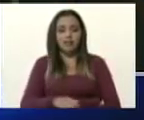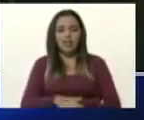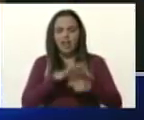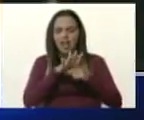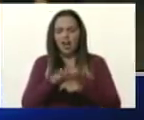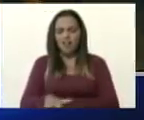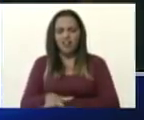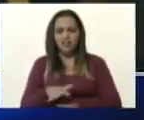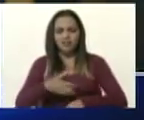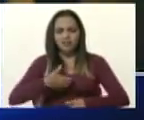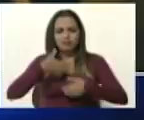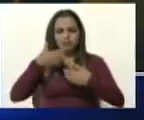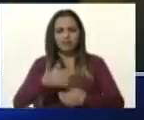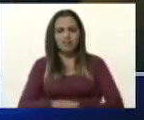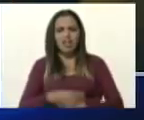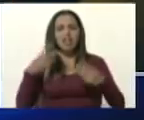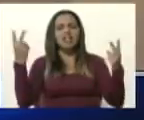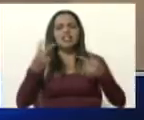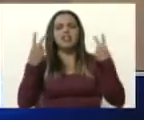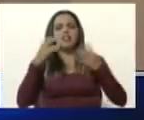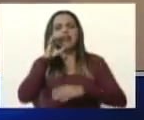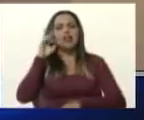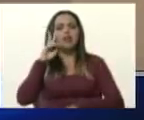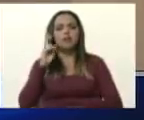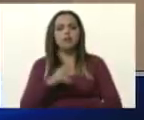que vivamos morales